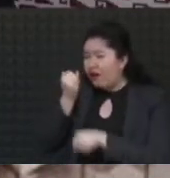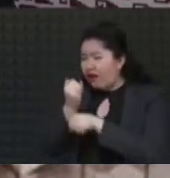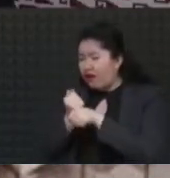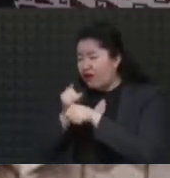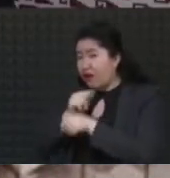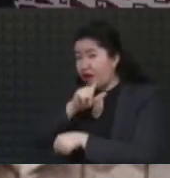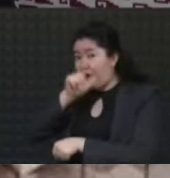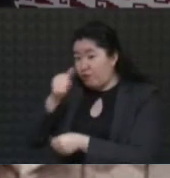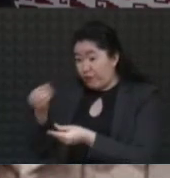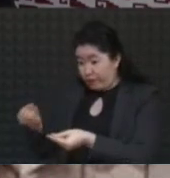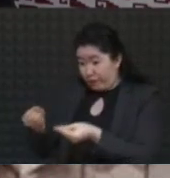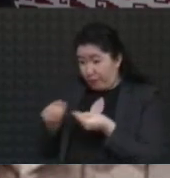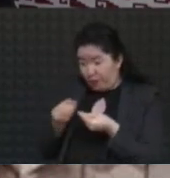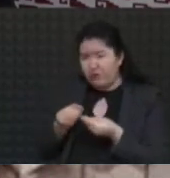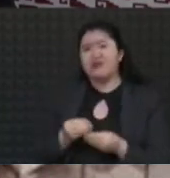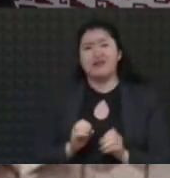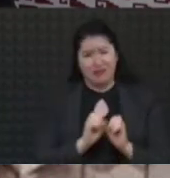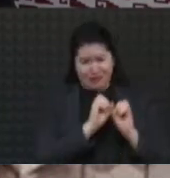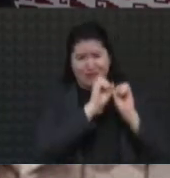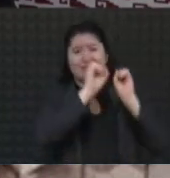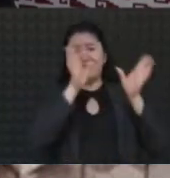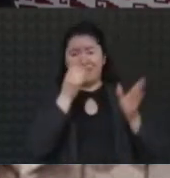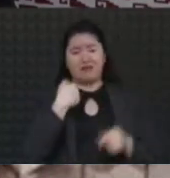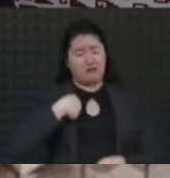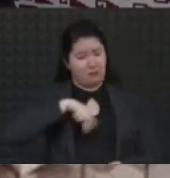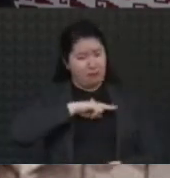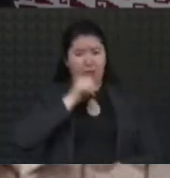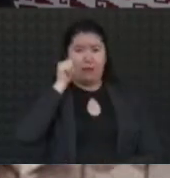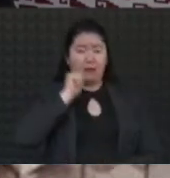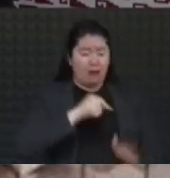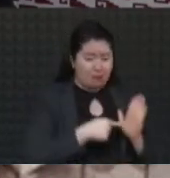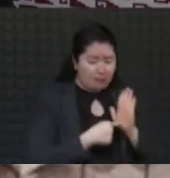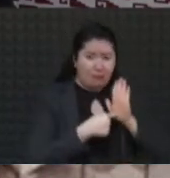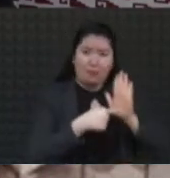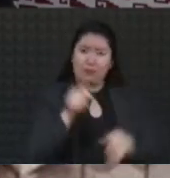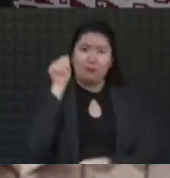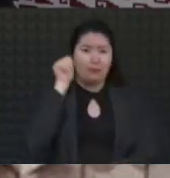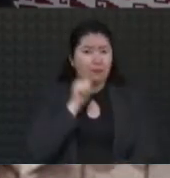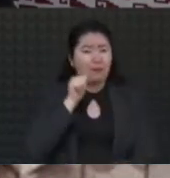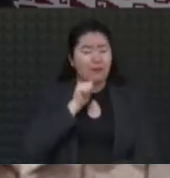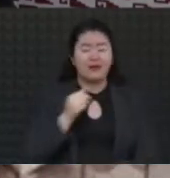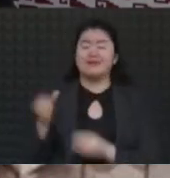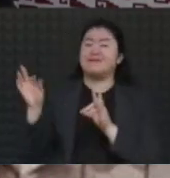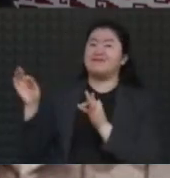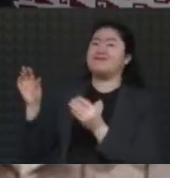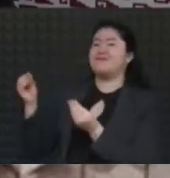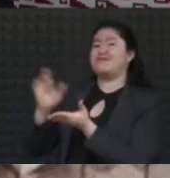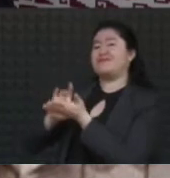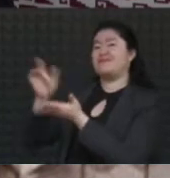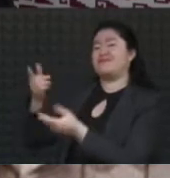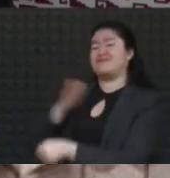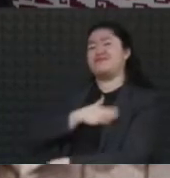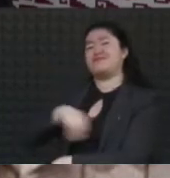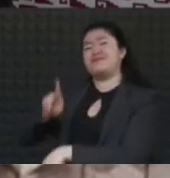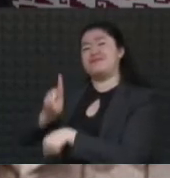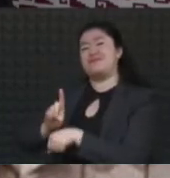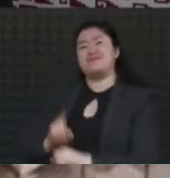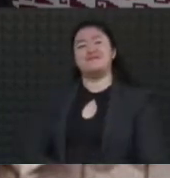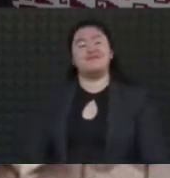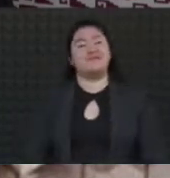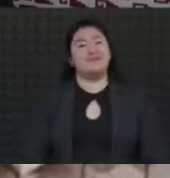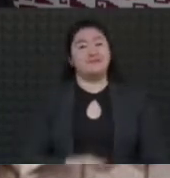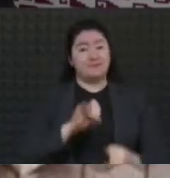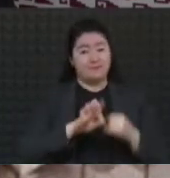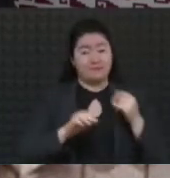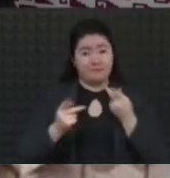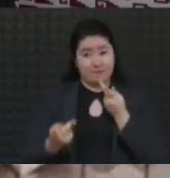supuesto, todo es transparente en este gobierno. Perfecto, muchísimas gracias a todos, pues buen día.